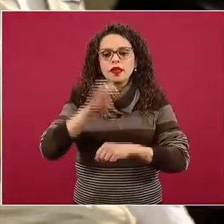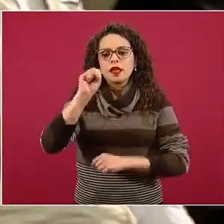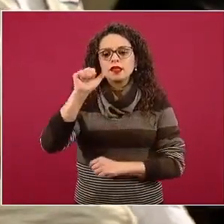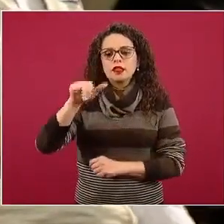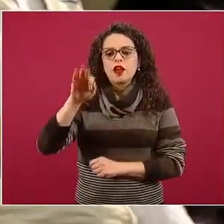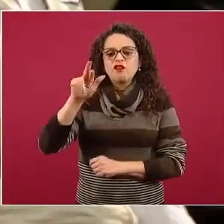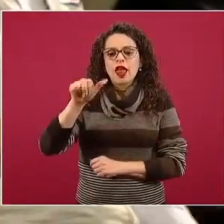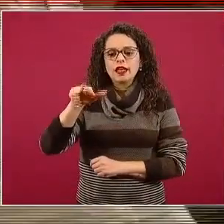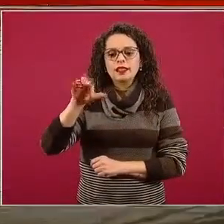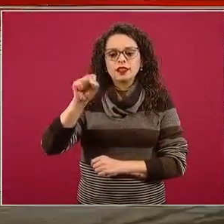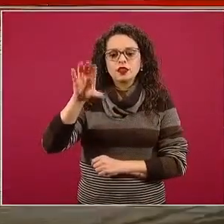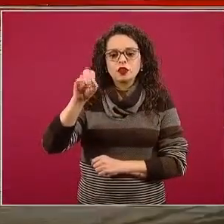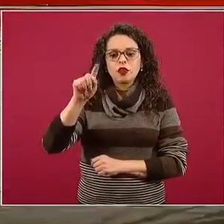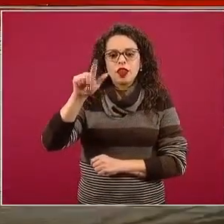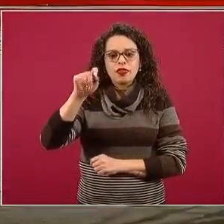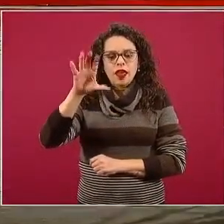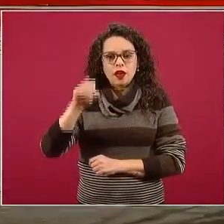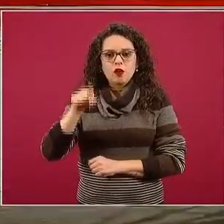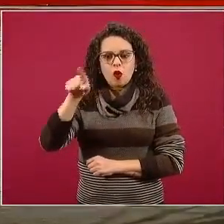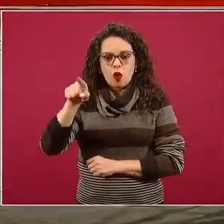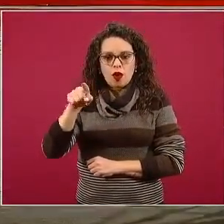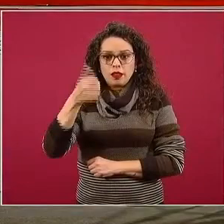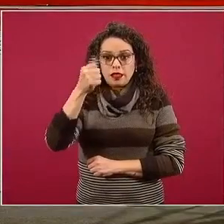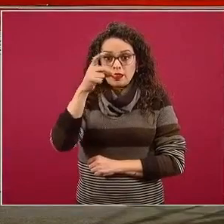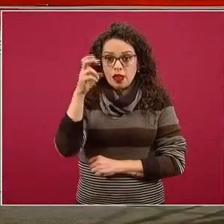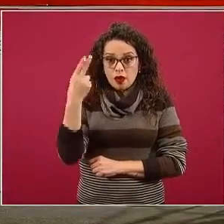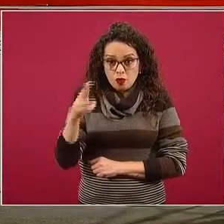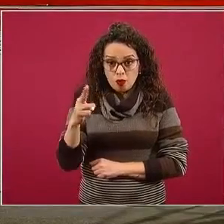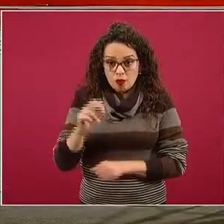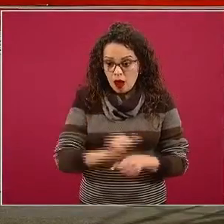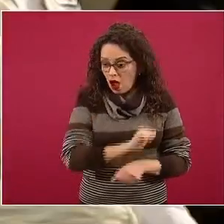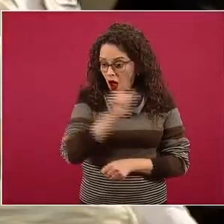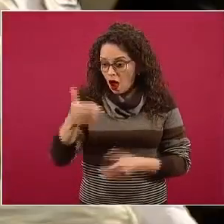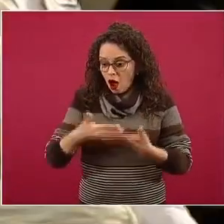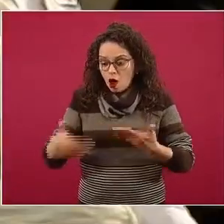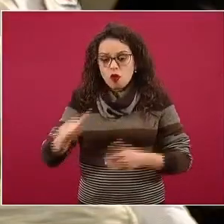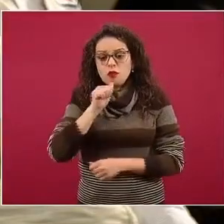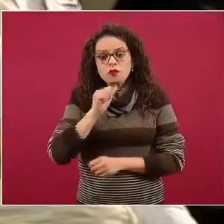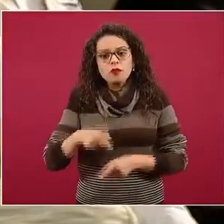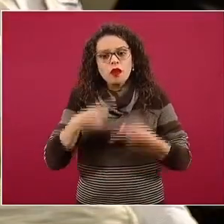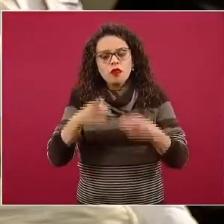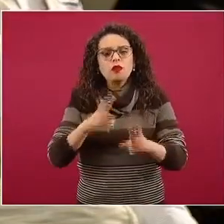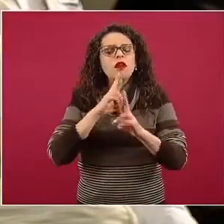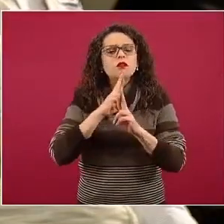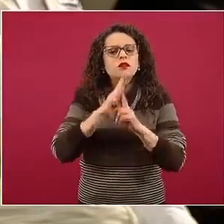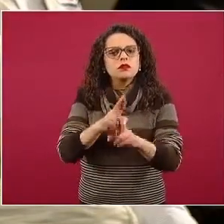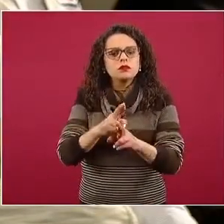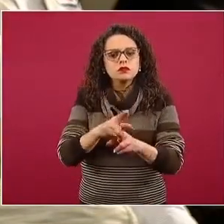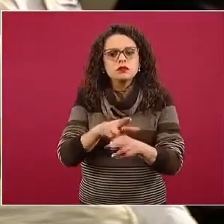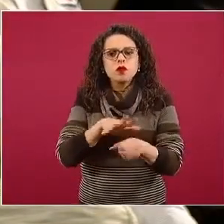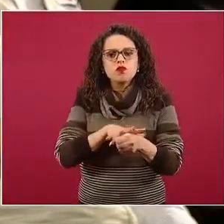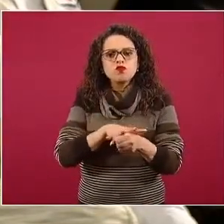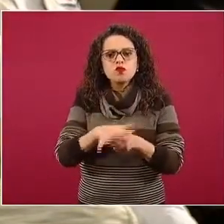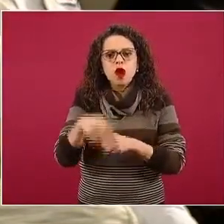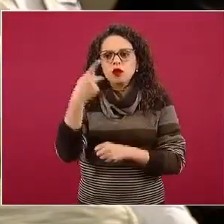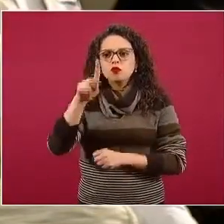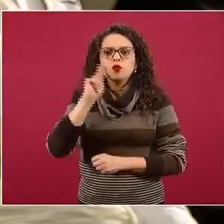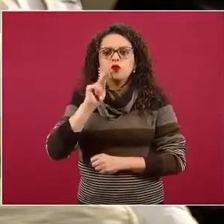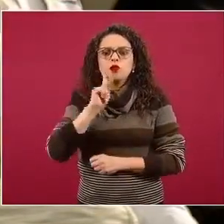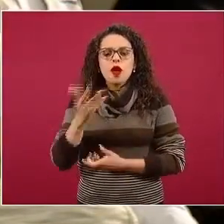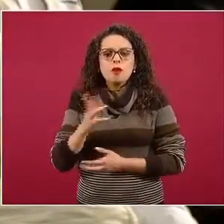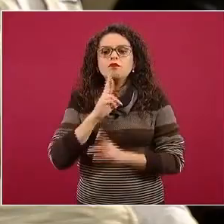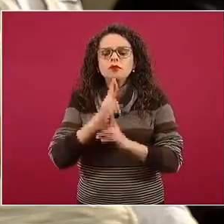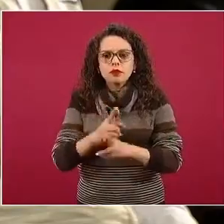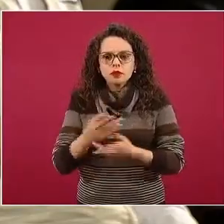noviembre. Hasta ahorita no les han dado un resultado. ¿Qué pueden hacer al respecto? Porque efectivamente usted acá, la